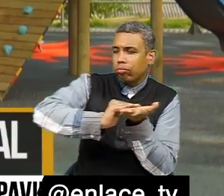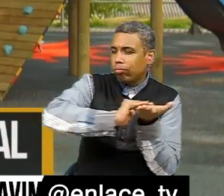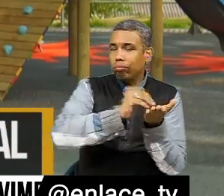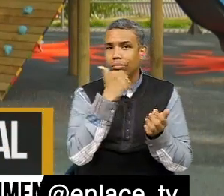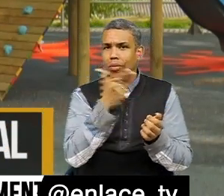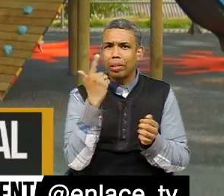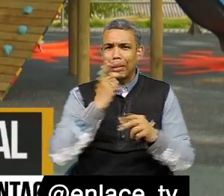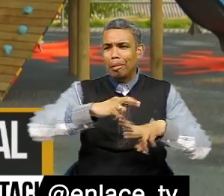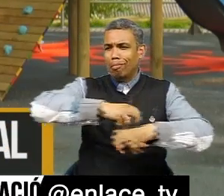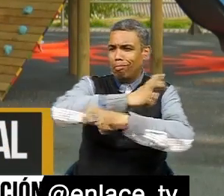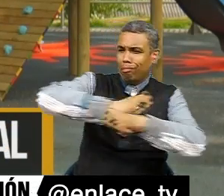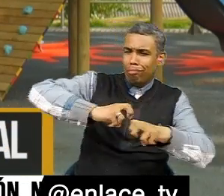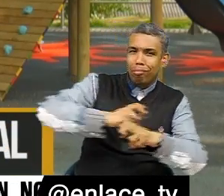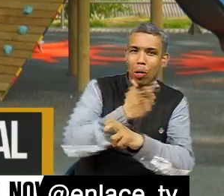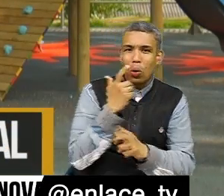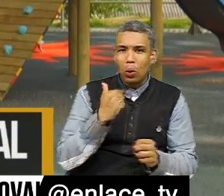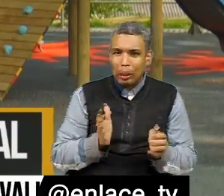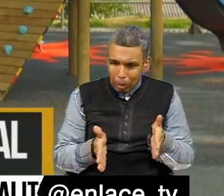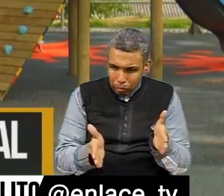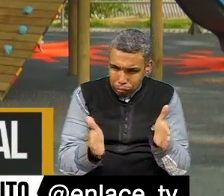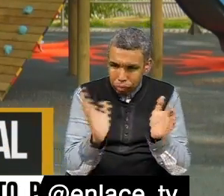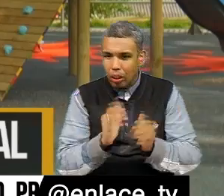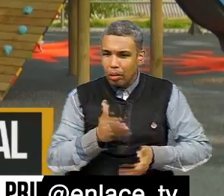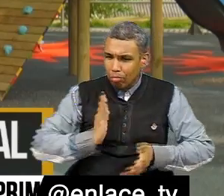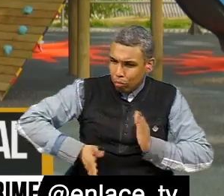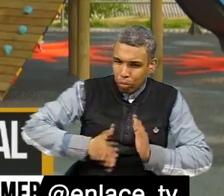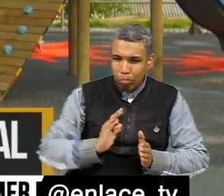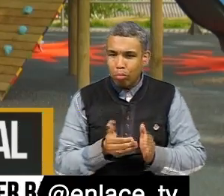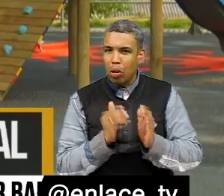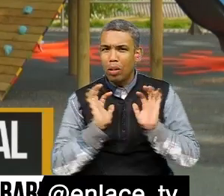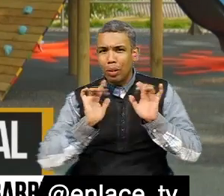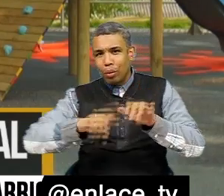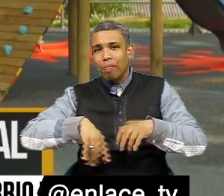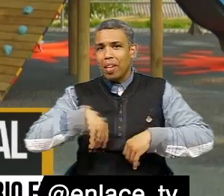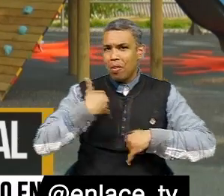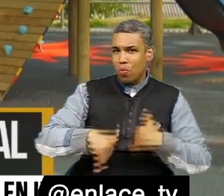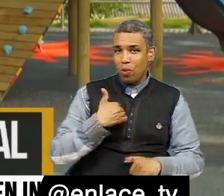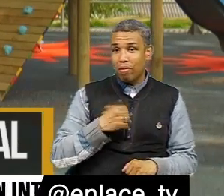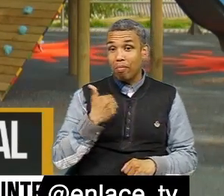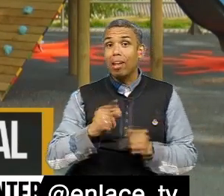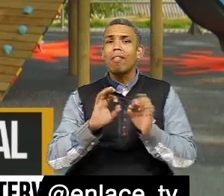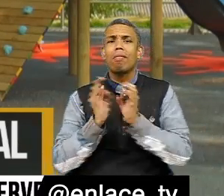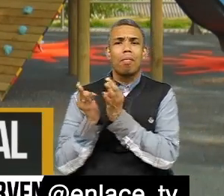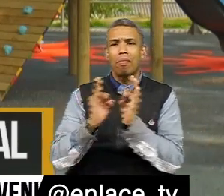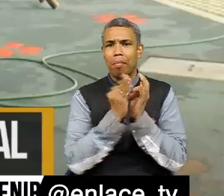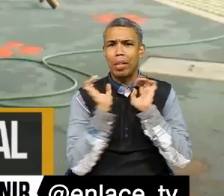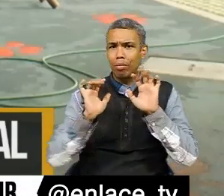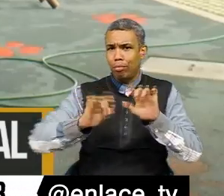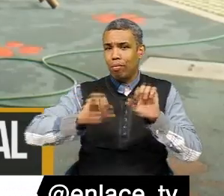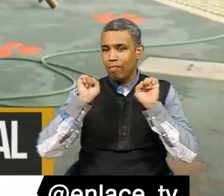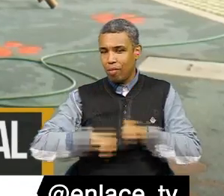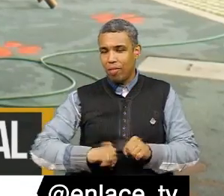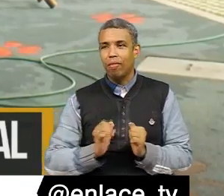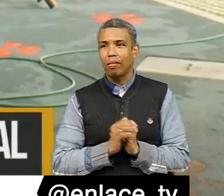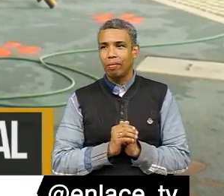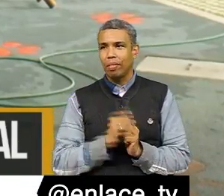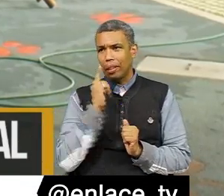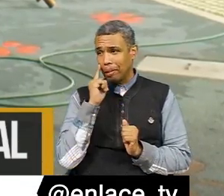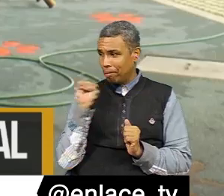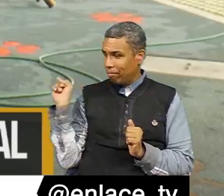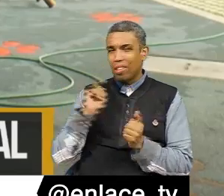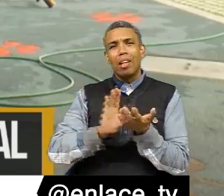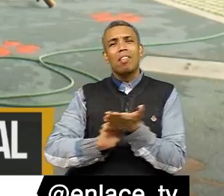con gimnasio y con espacios para toda la familia, para que disfruten su tiempo libre en este sitio. La remodelación